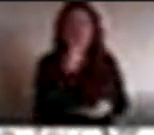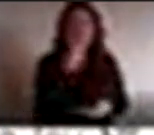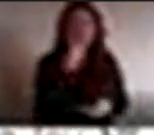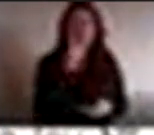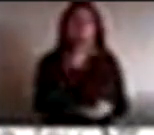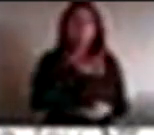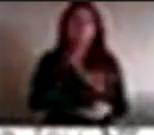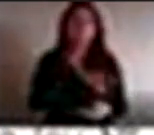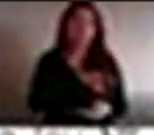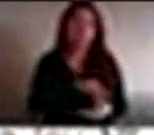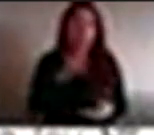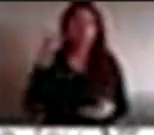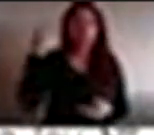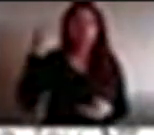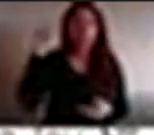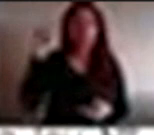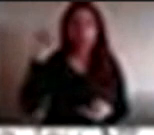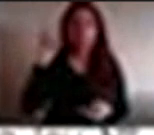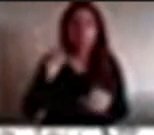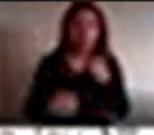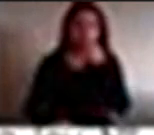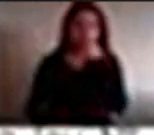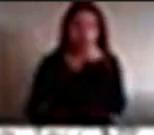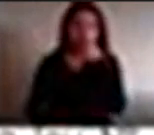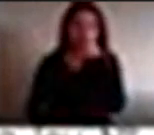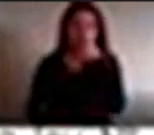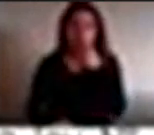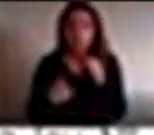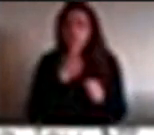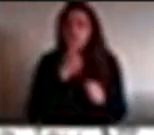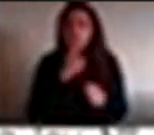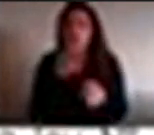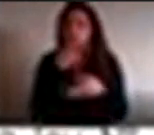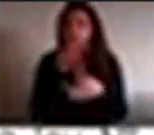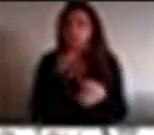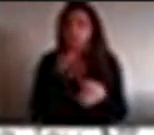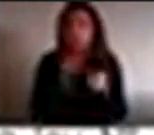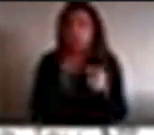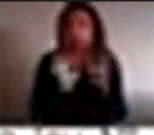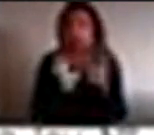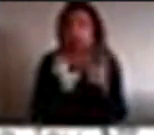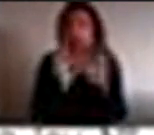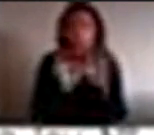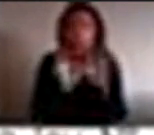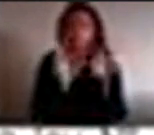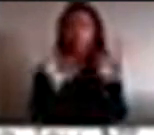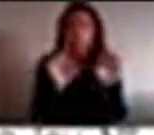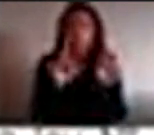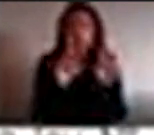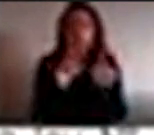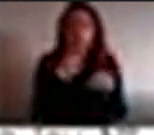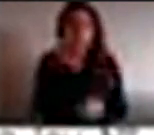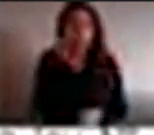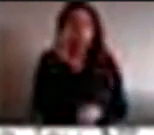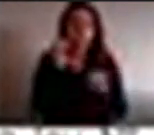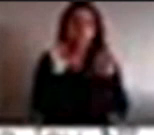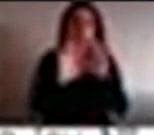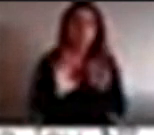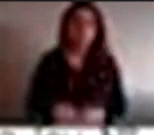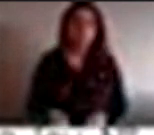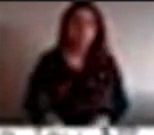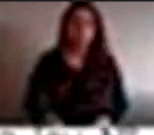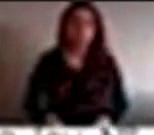pero no quiero entrar en el detalle porque es bastante técnico. Pasemos a la siguiente diapositiva, por favor.